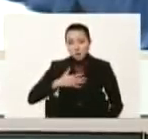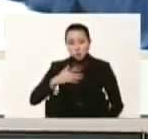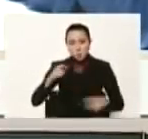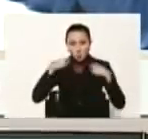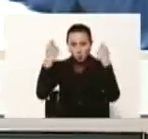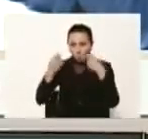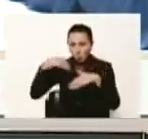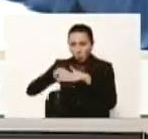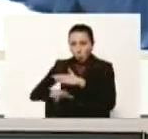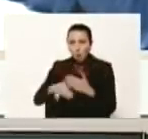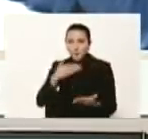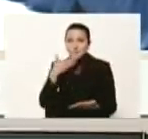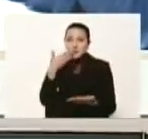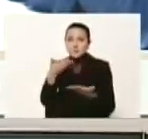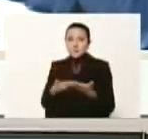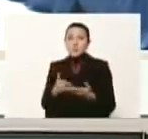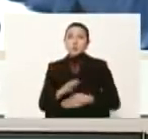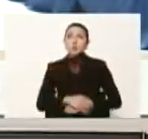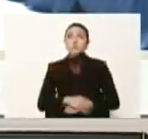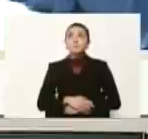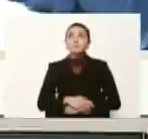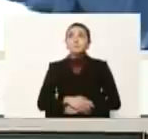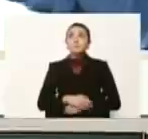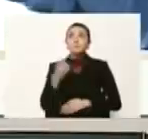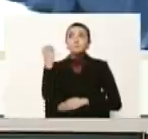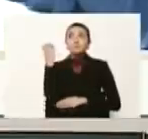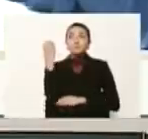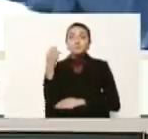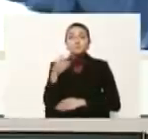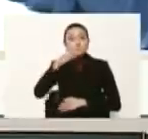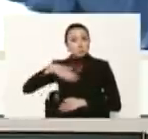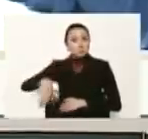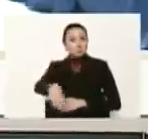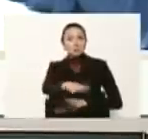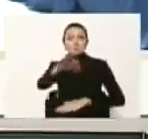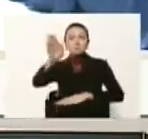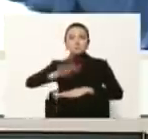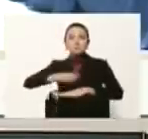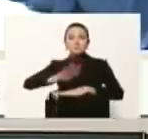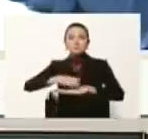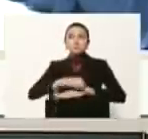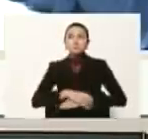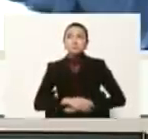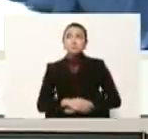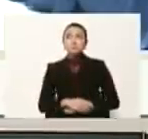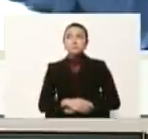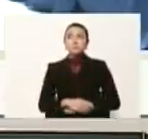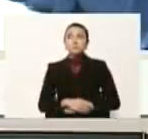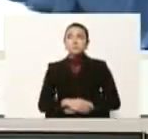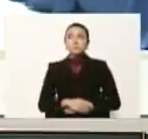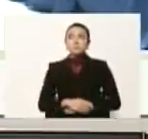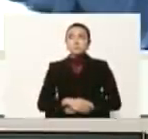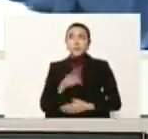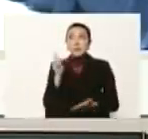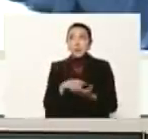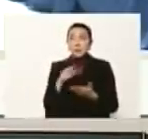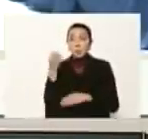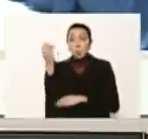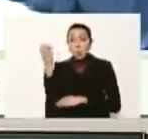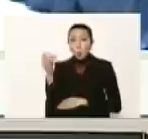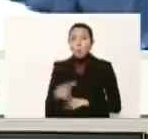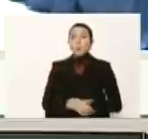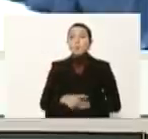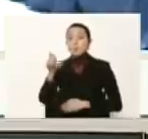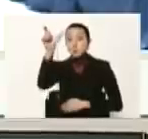la mascarilla y dirigirnos al país. Participan de esta rueda de prensa la almirante